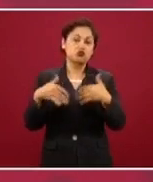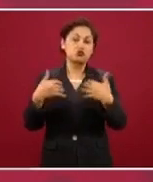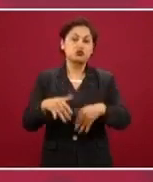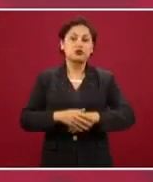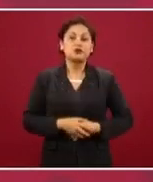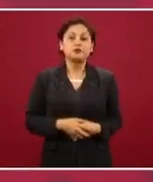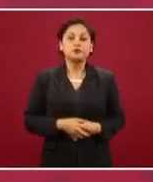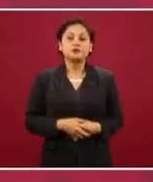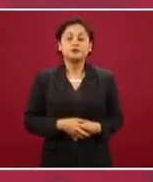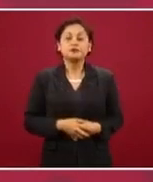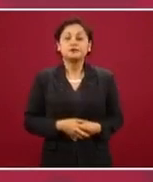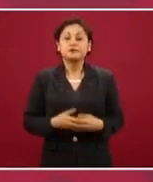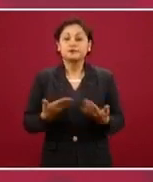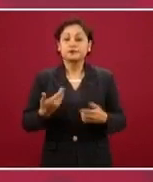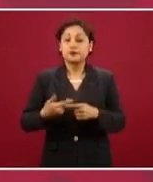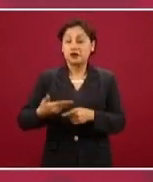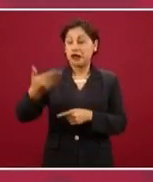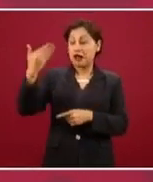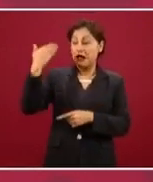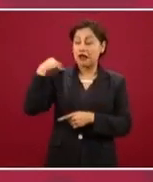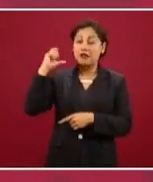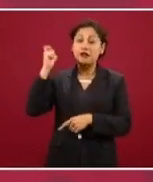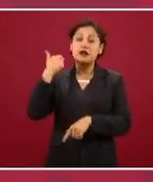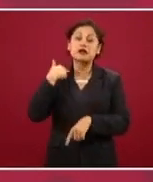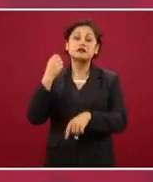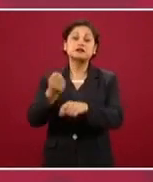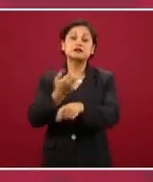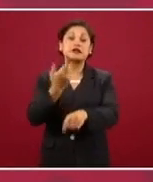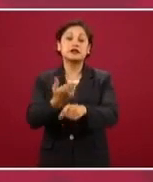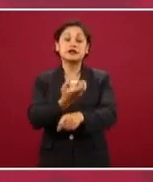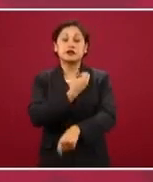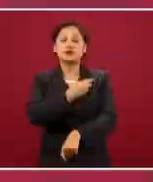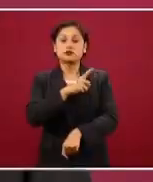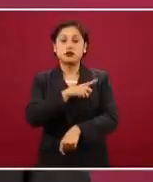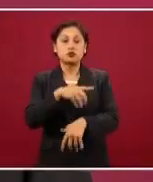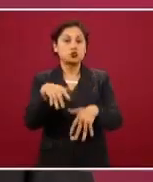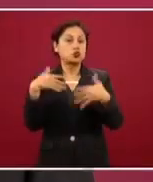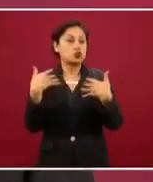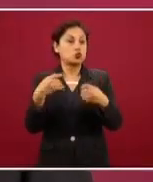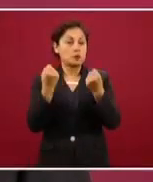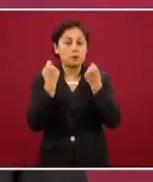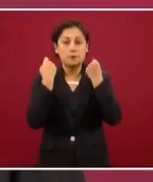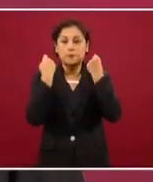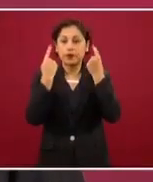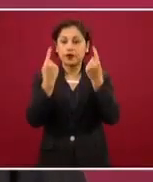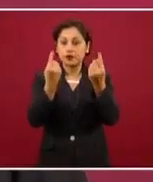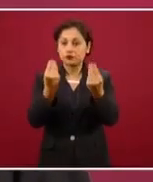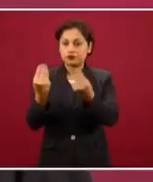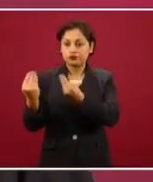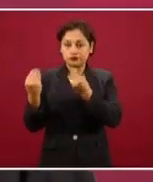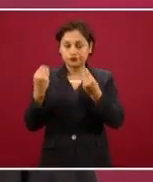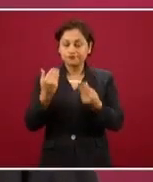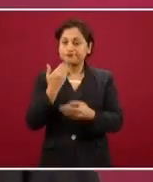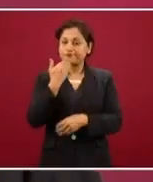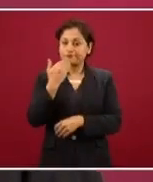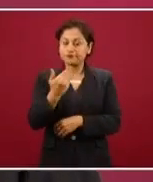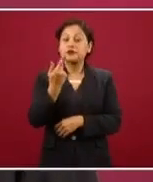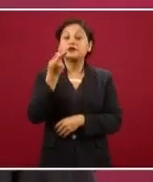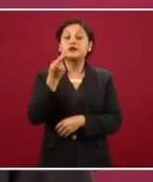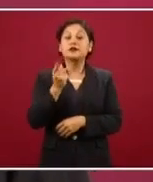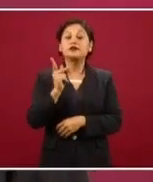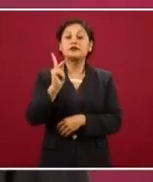hubieron muy buenos secretarios de salud y llegó a ser muy